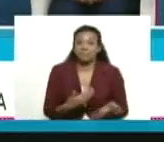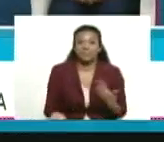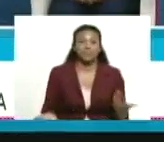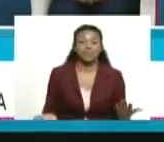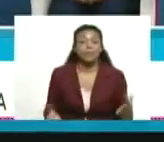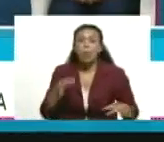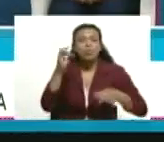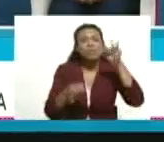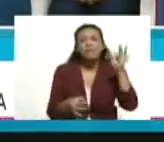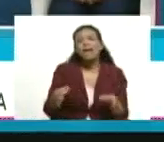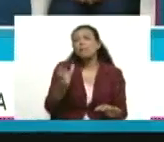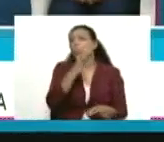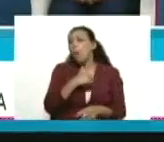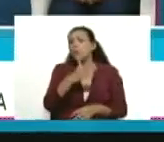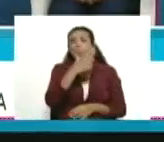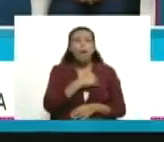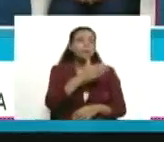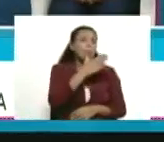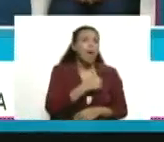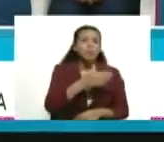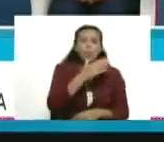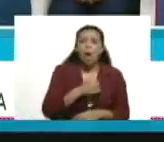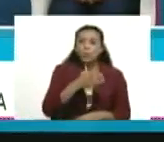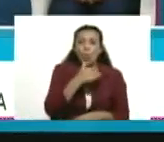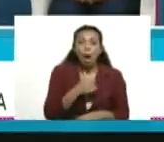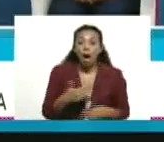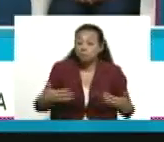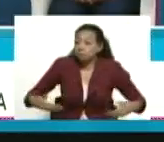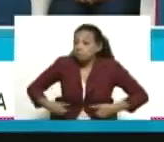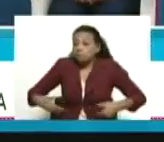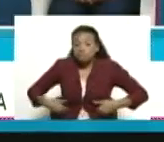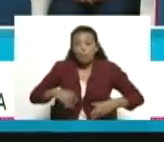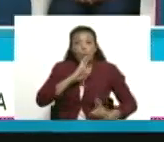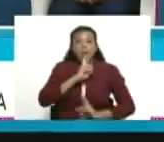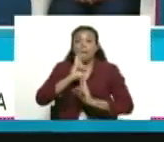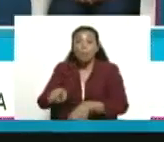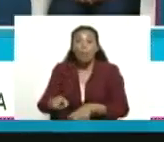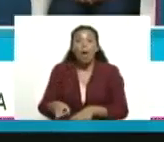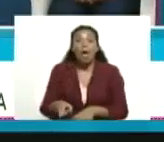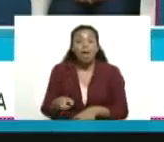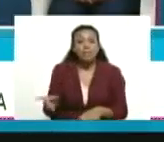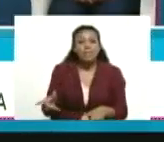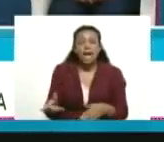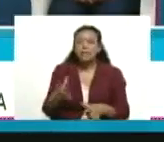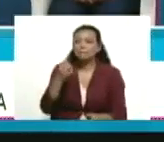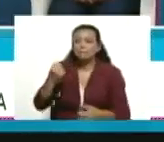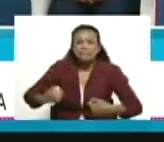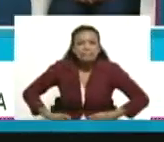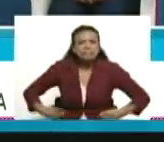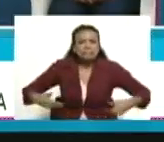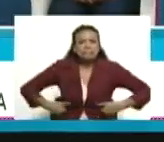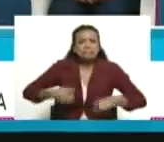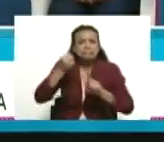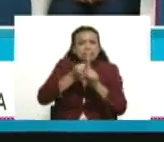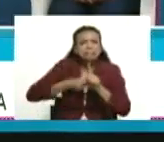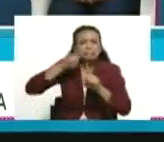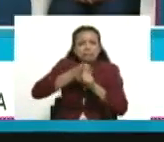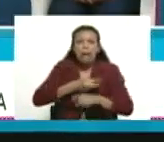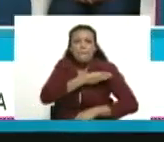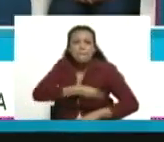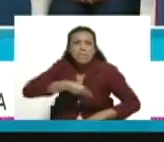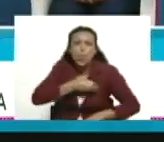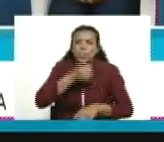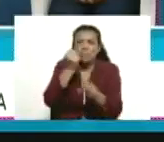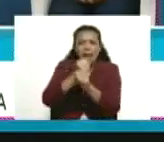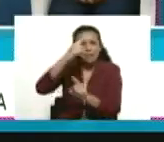nosotros justificarnos bajo ningún aspecto. A parir resultados. Porque el que le pone empeño y voluntad a una misión, a una